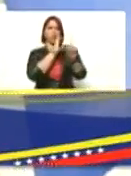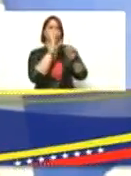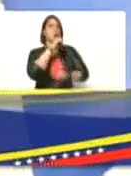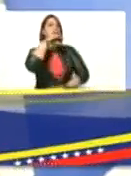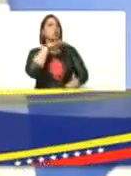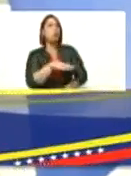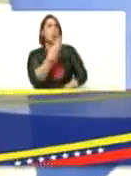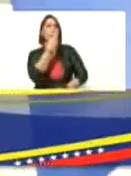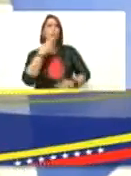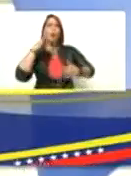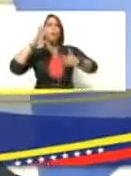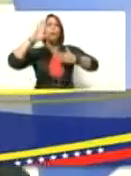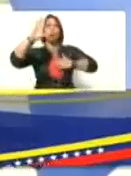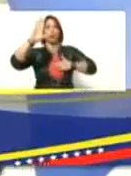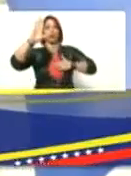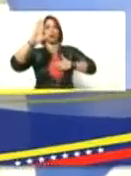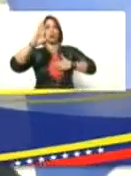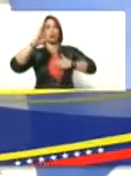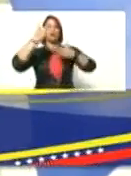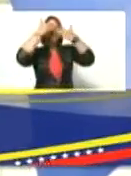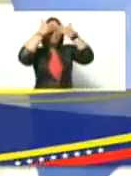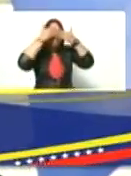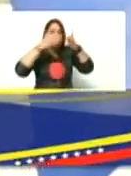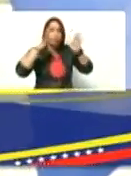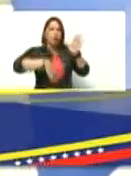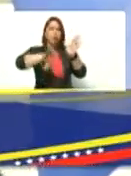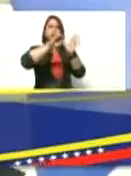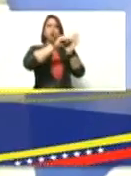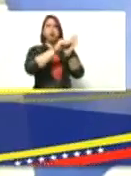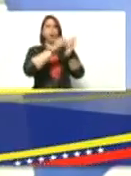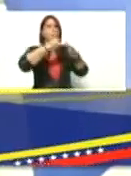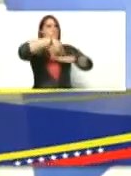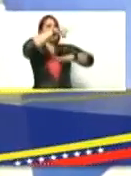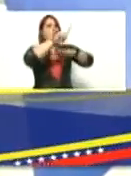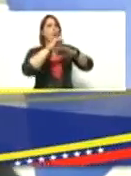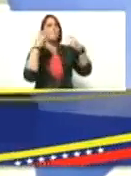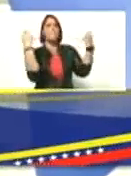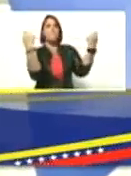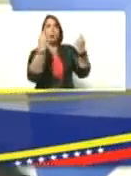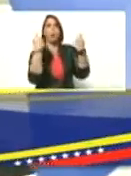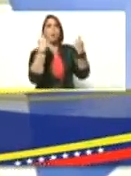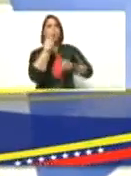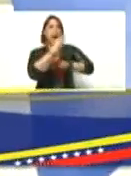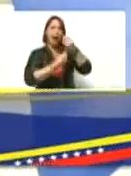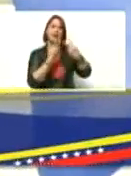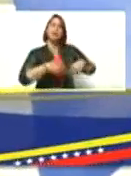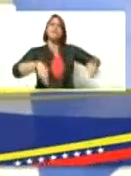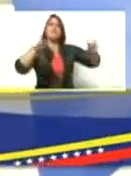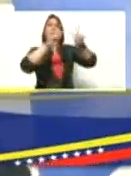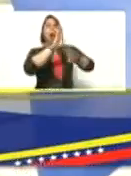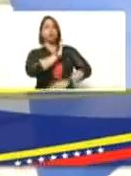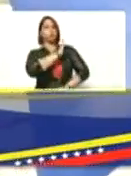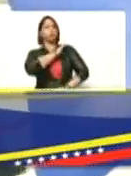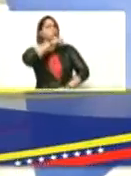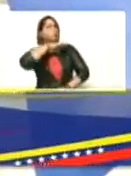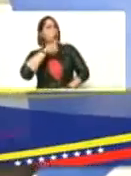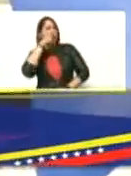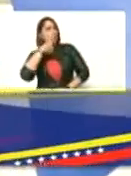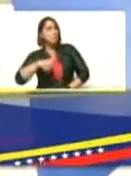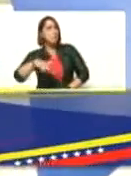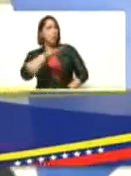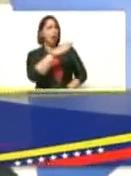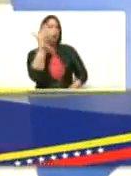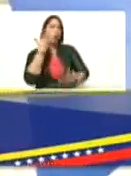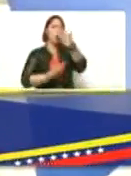historia comprometida que visibiliza y rescata el protagonismo popular que hace valer la historia de los pueblos